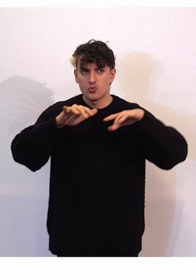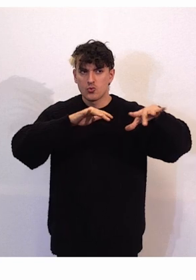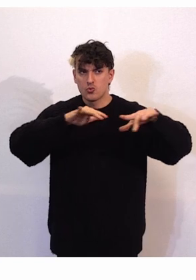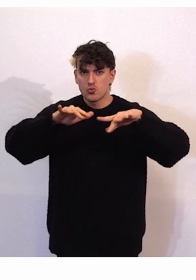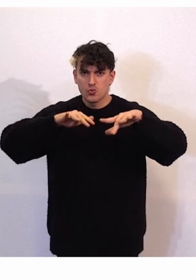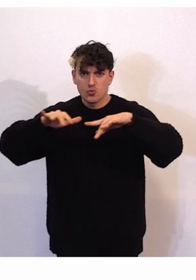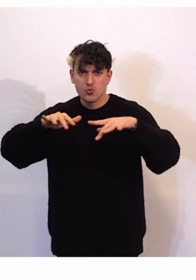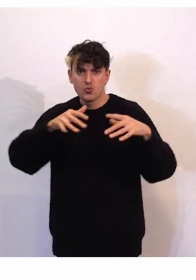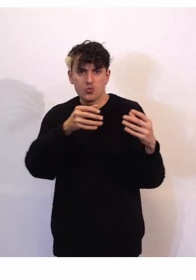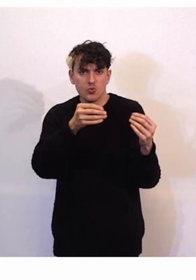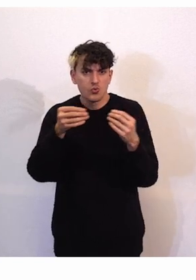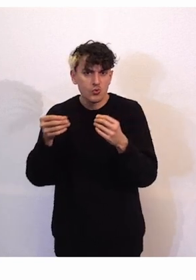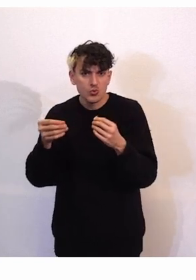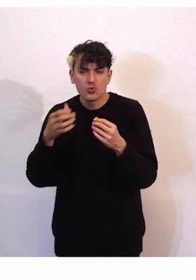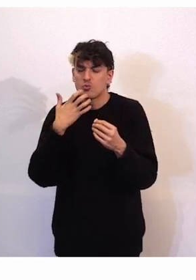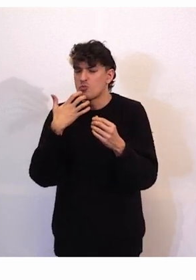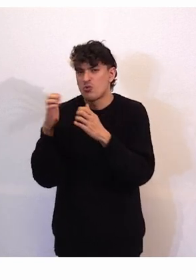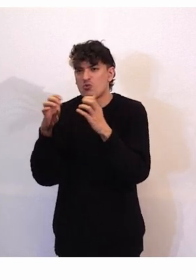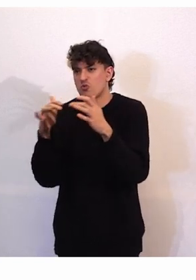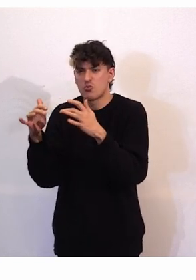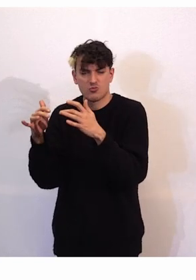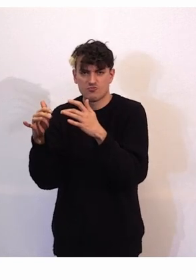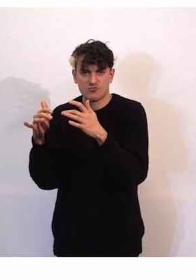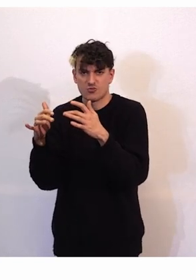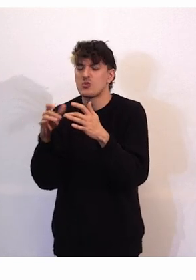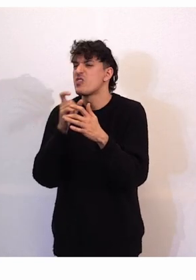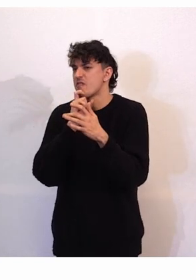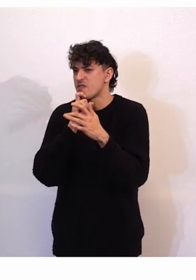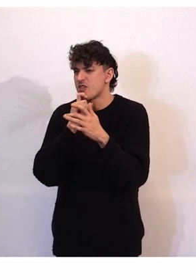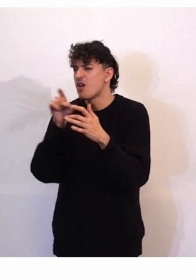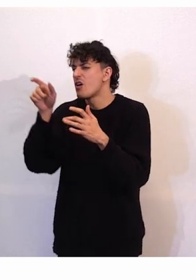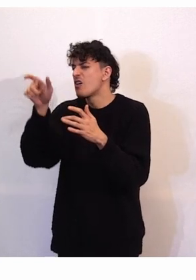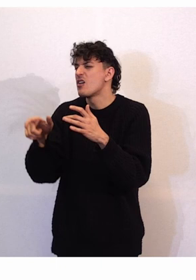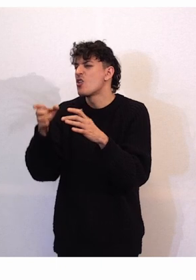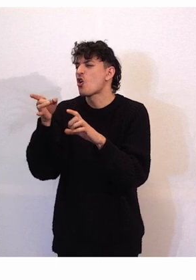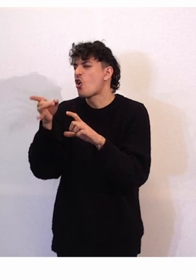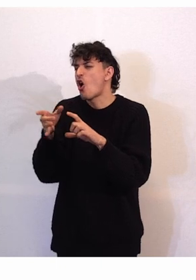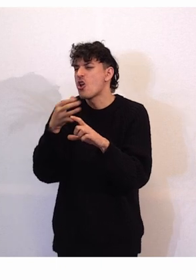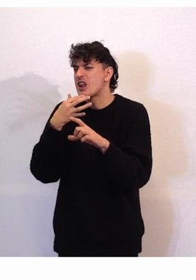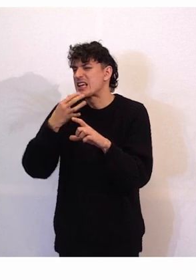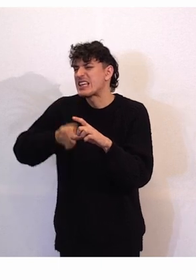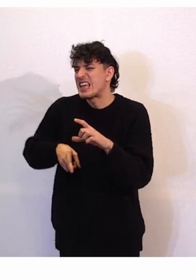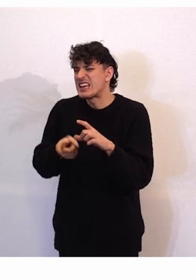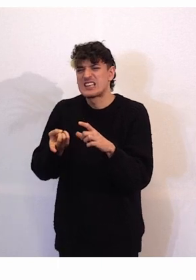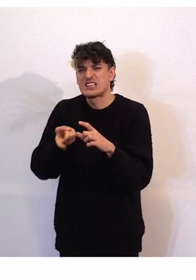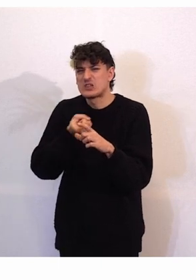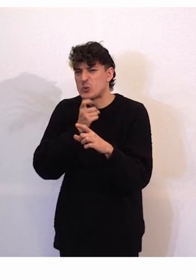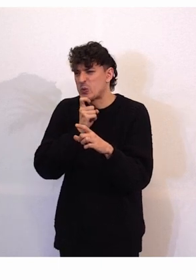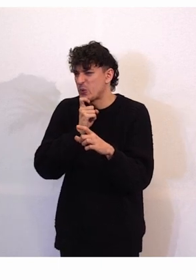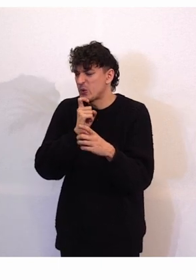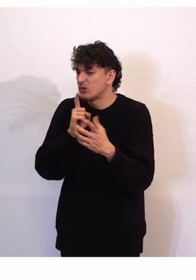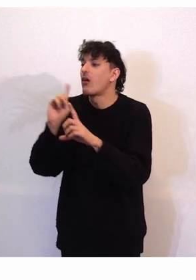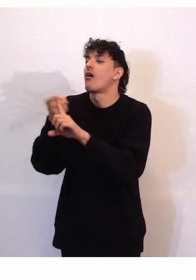que ya hasta que localizas al que mete el gol, pues no. El baloncesto es más... El